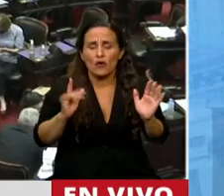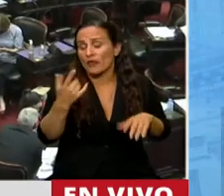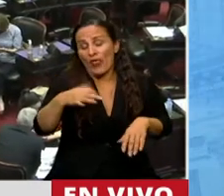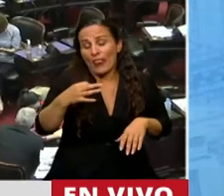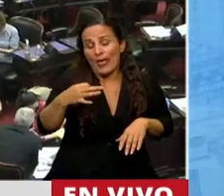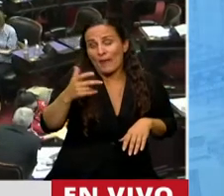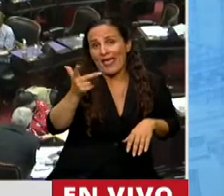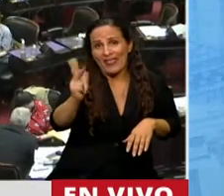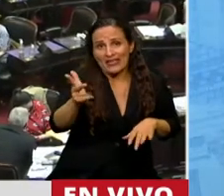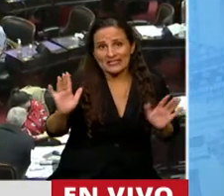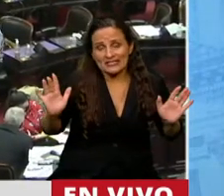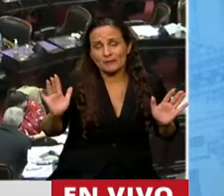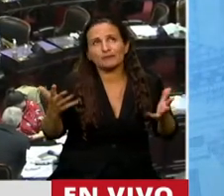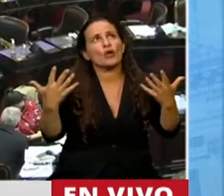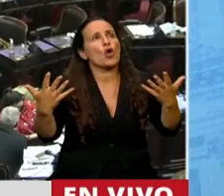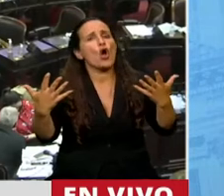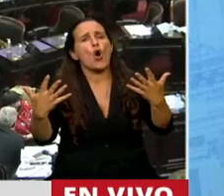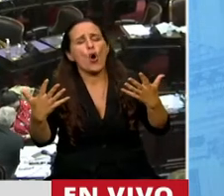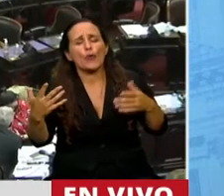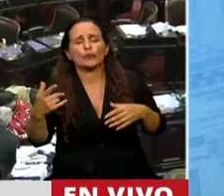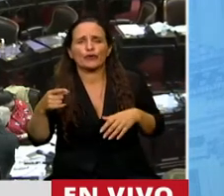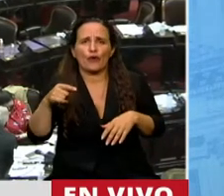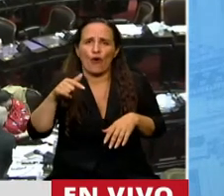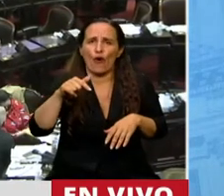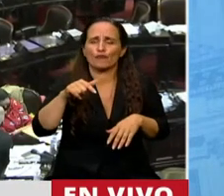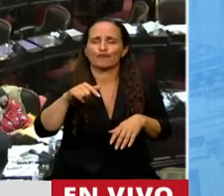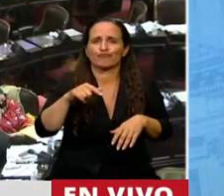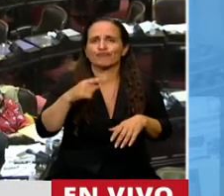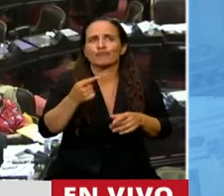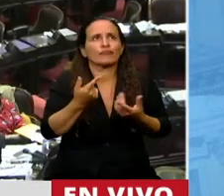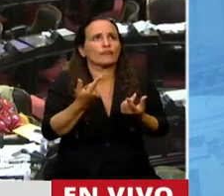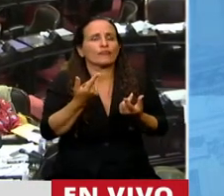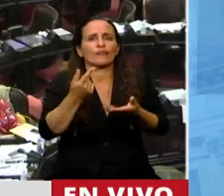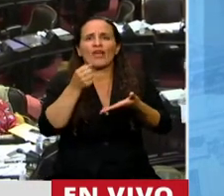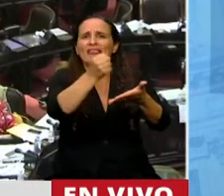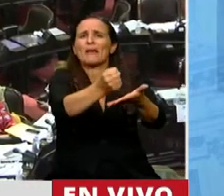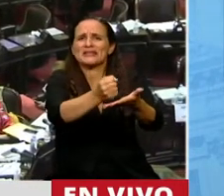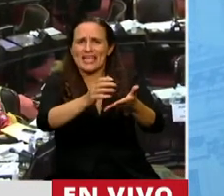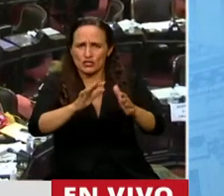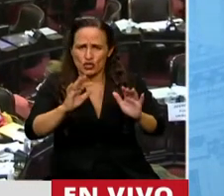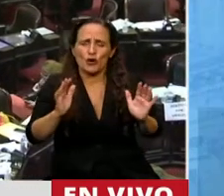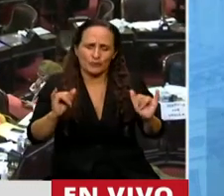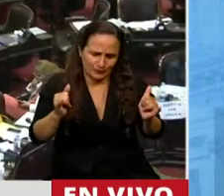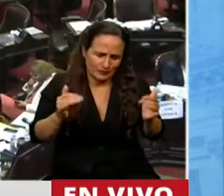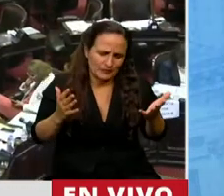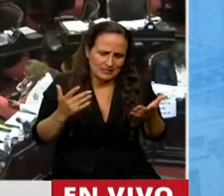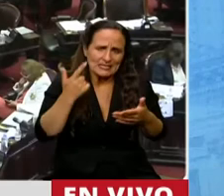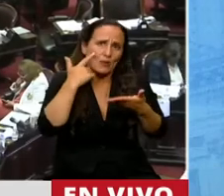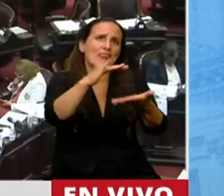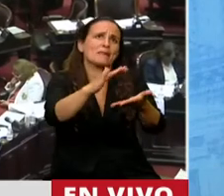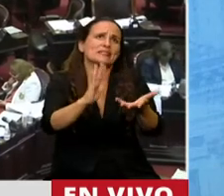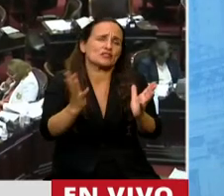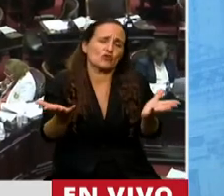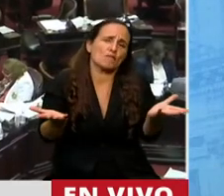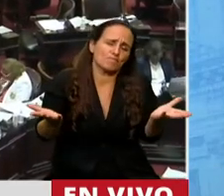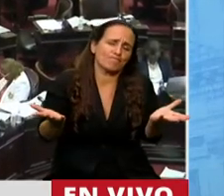que, por supuesto, esta es una voluntad indemnizatoria, digamos que quiere llegar a poner en